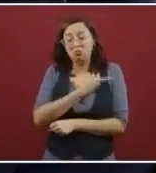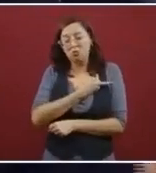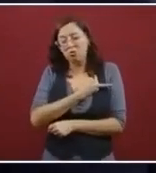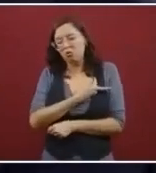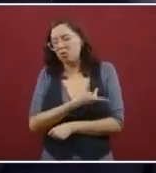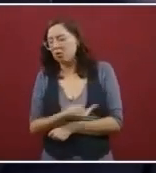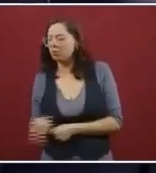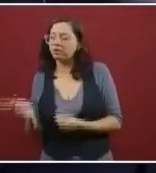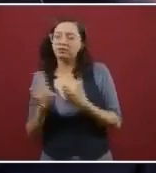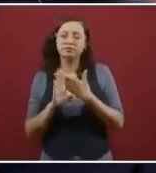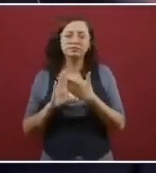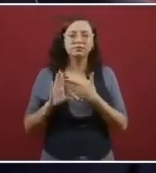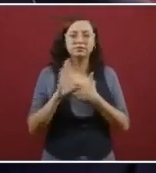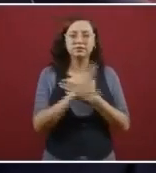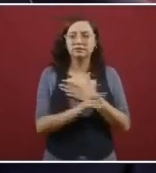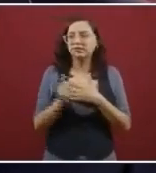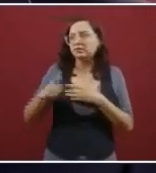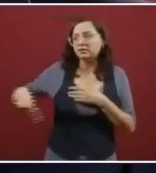Por eso migran,